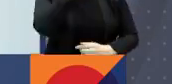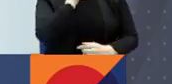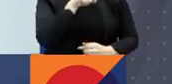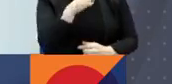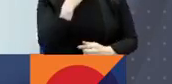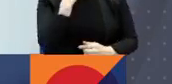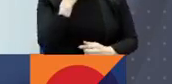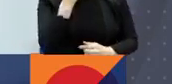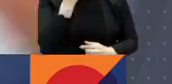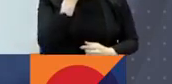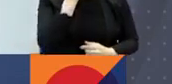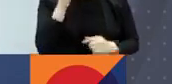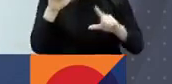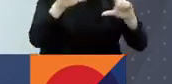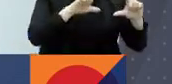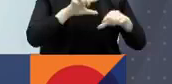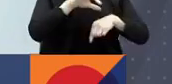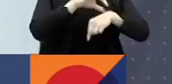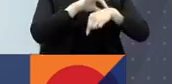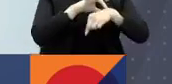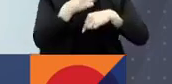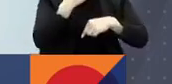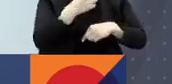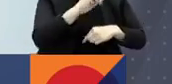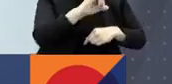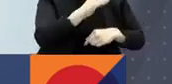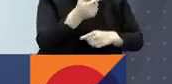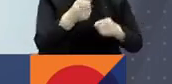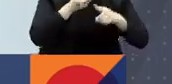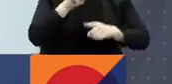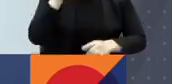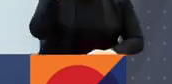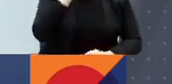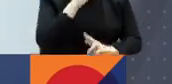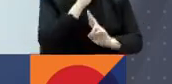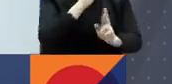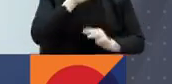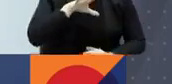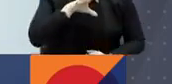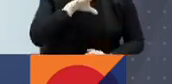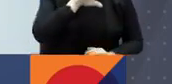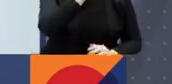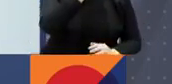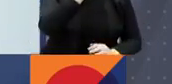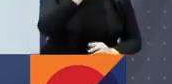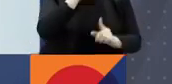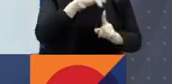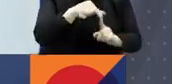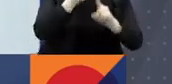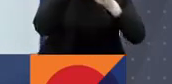mal. Y posteriormente hay un diagnóstico ya, con análisis